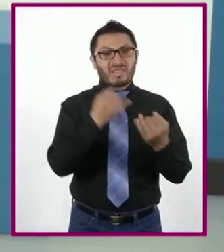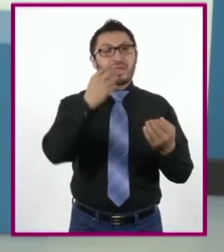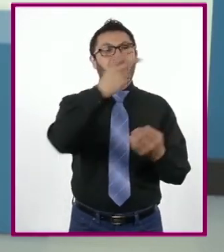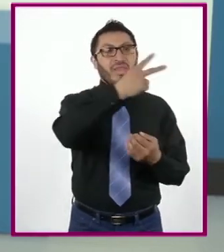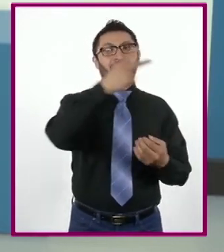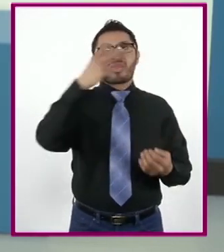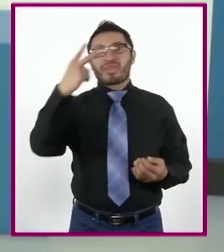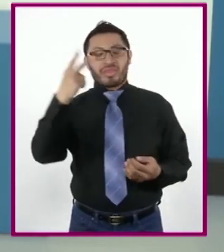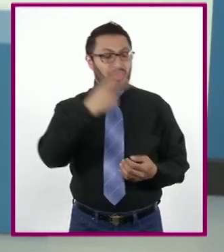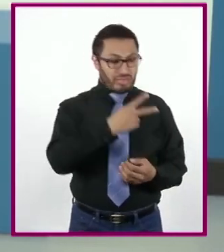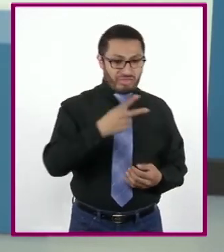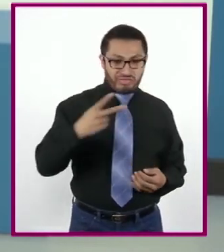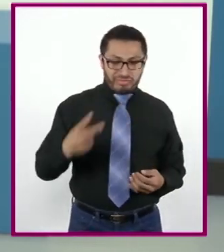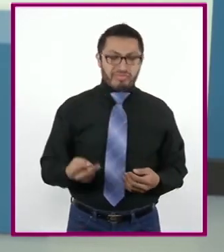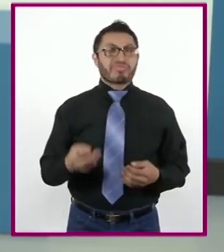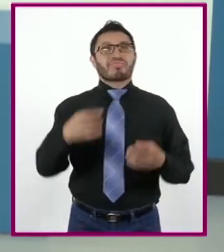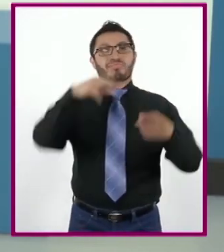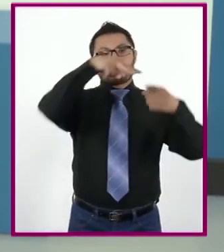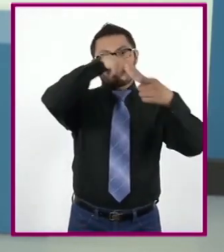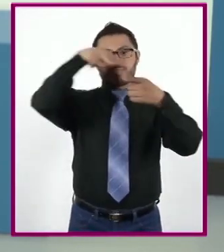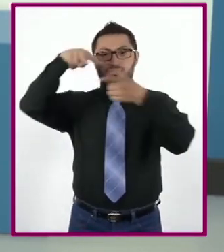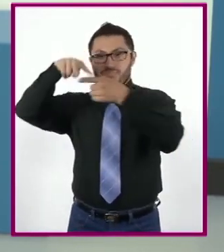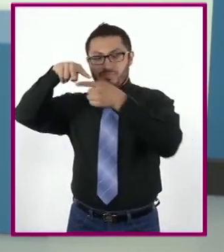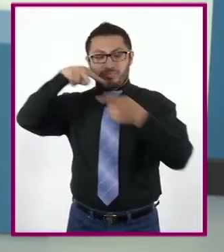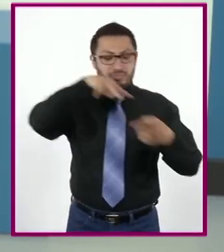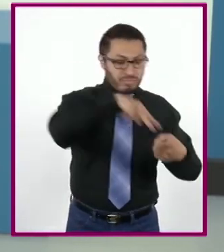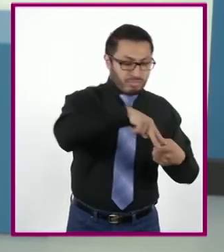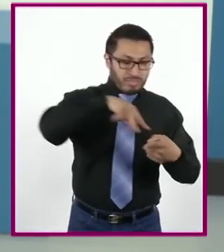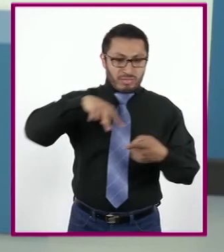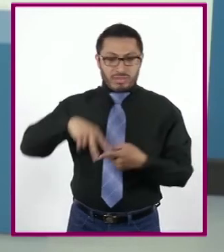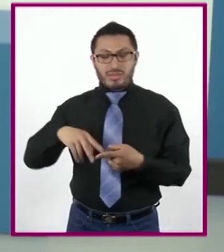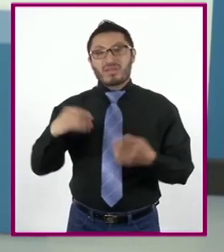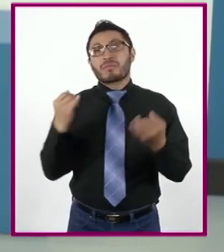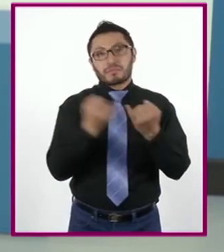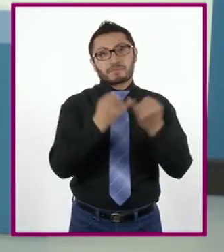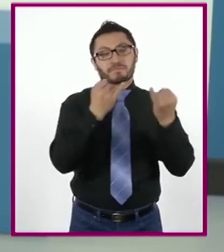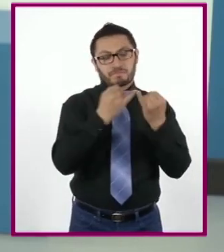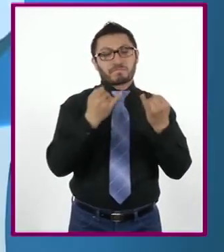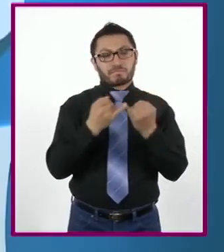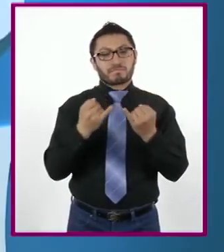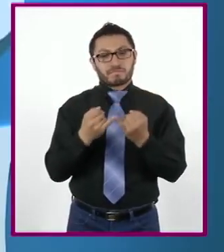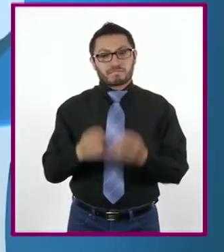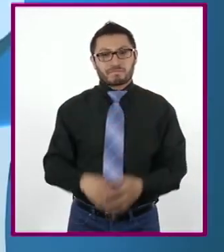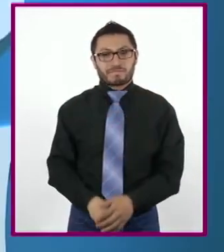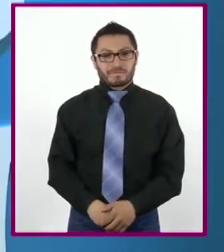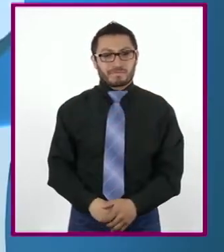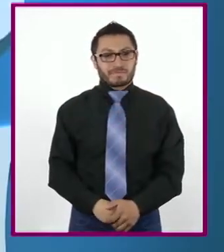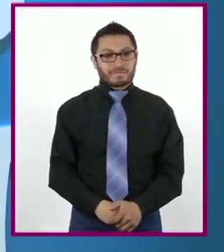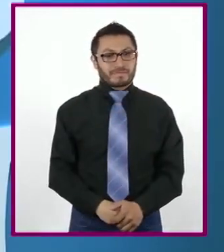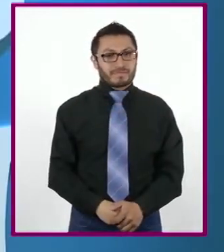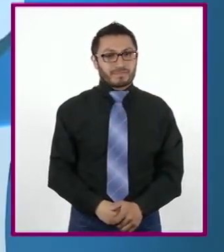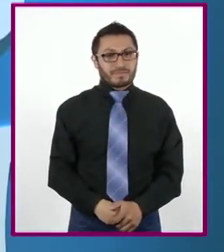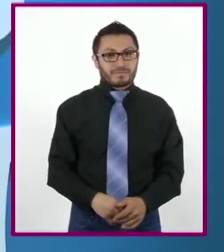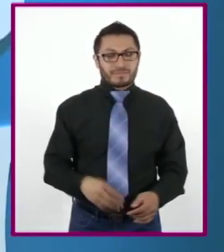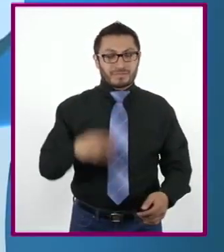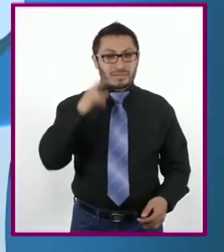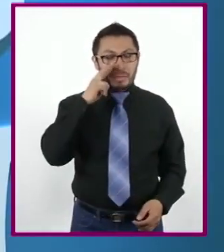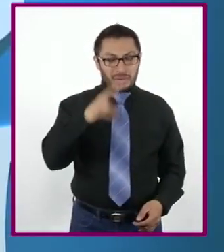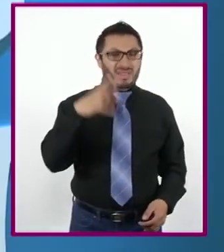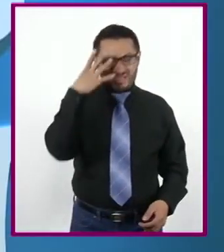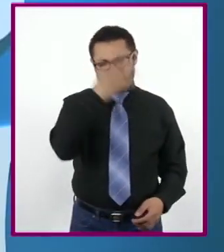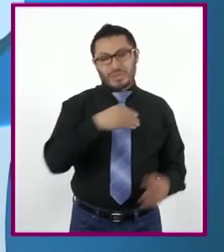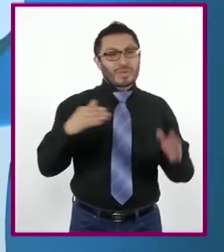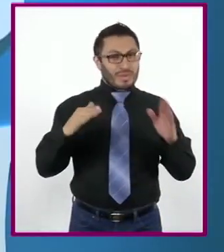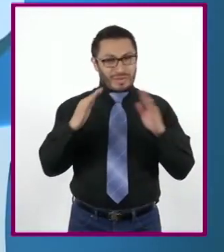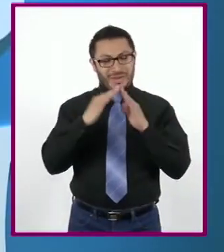parejas de triángulos congruentes, opuestos entre sí. Se verá muy bonita la casa una